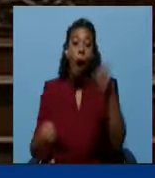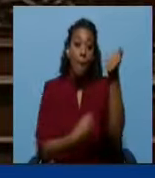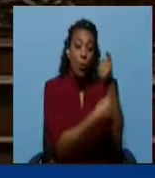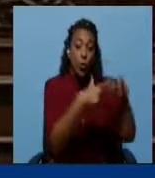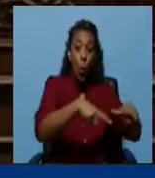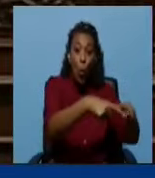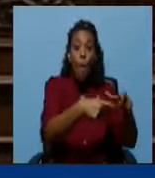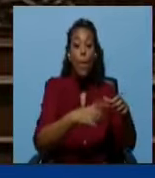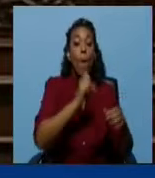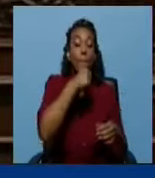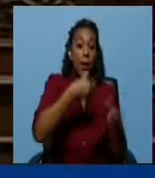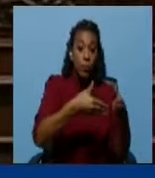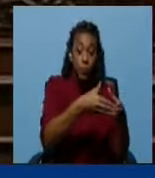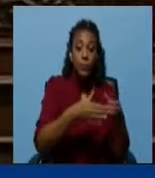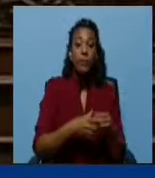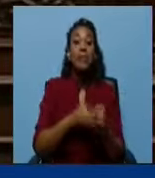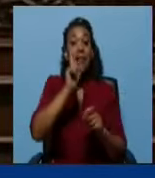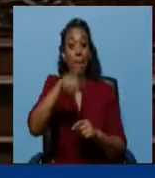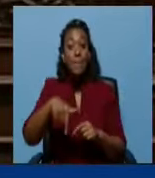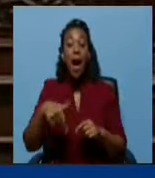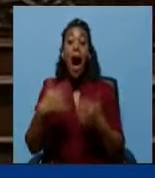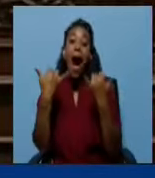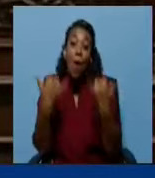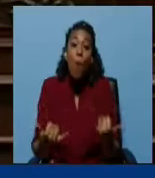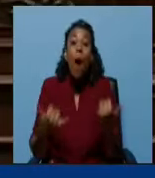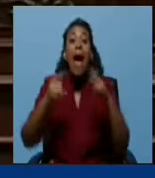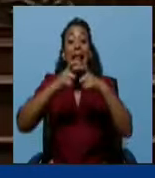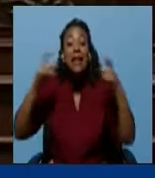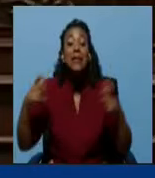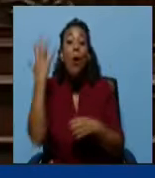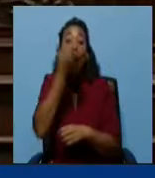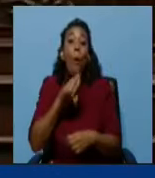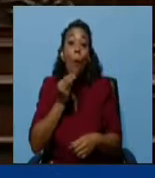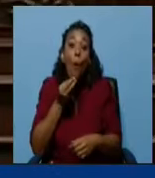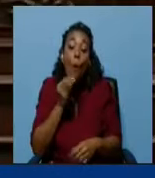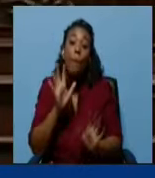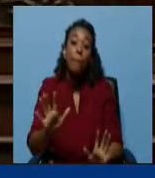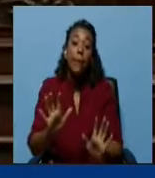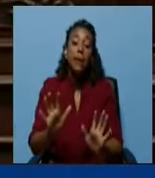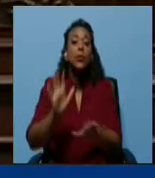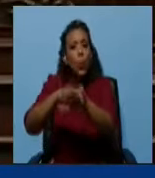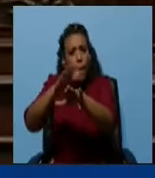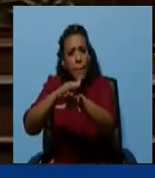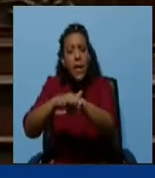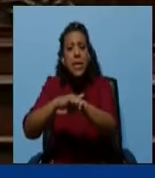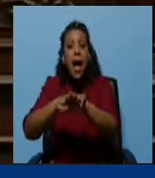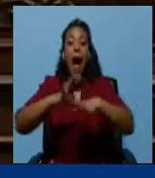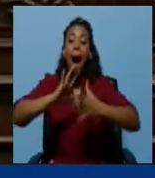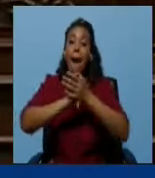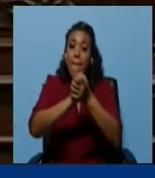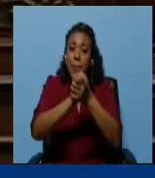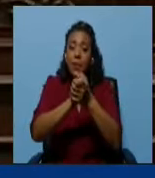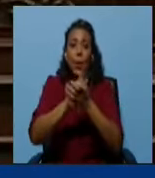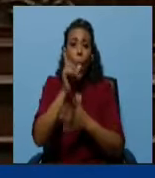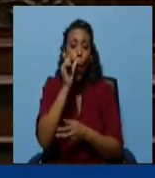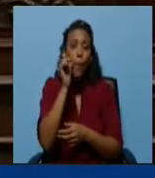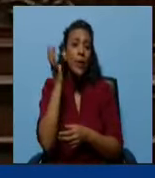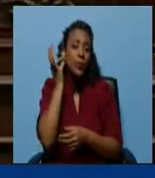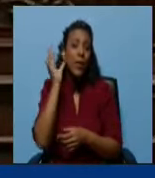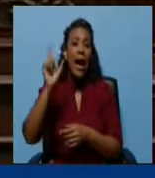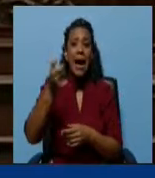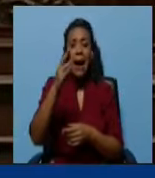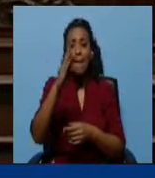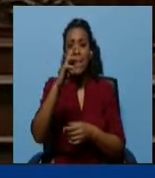Igualmente, de la generación joven, yo le pido a las compañeras